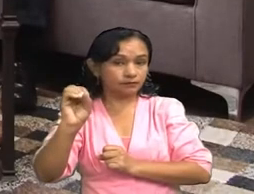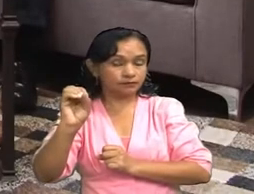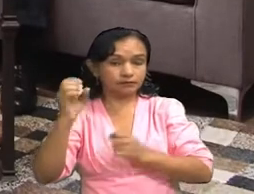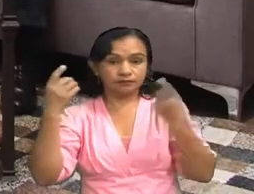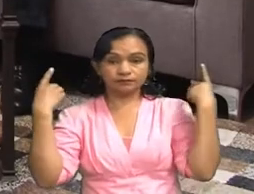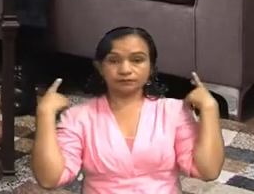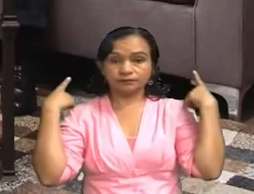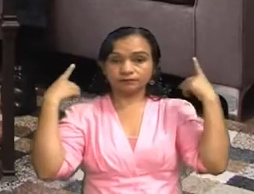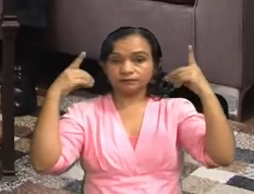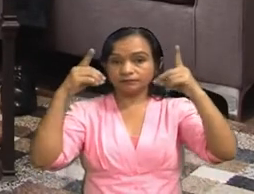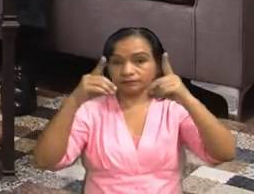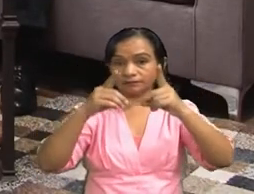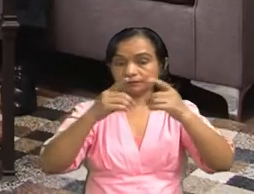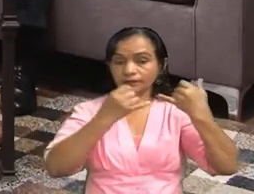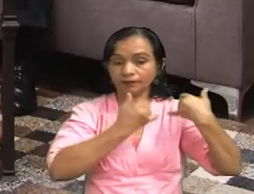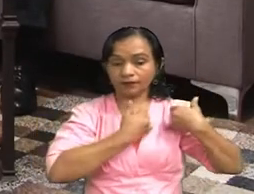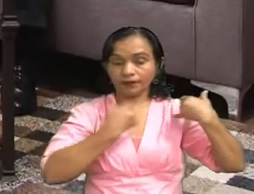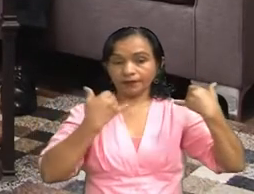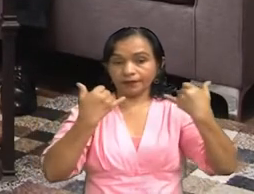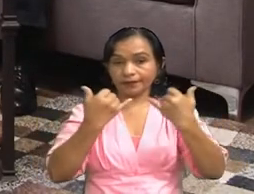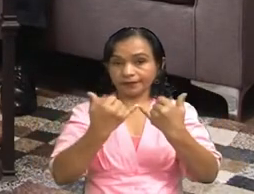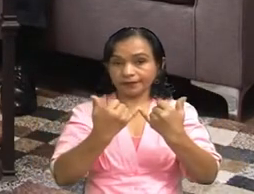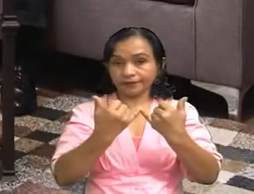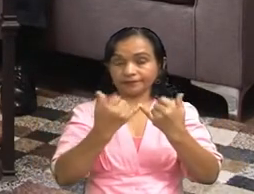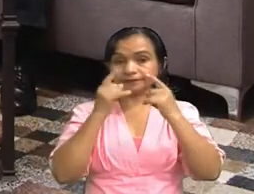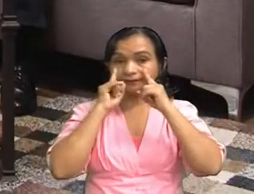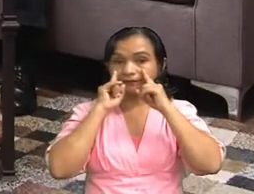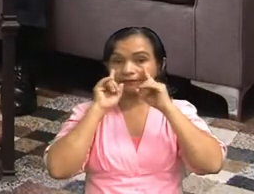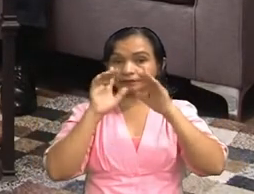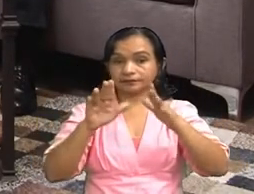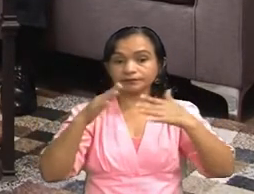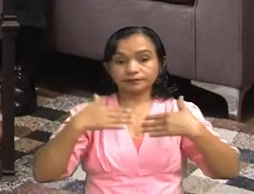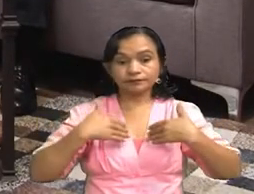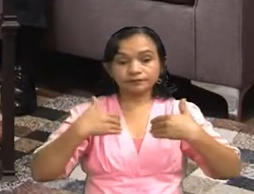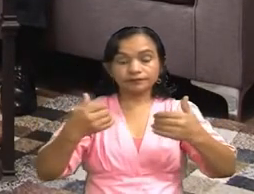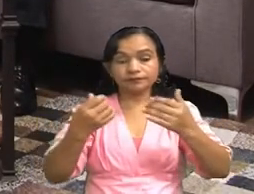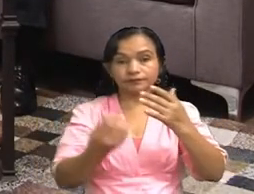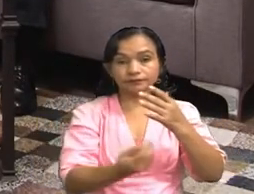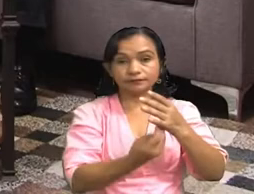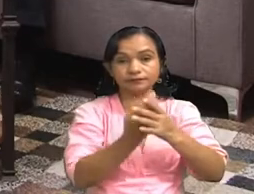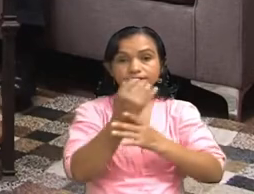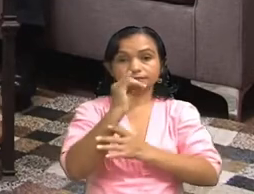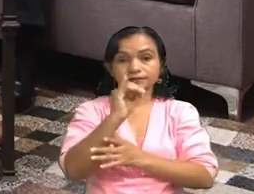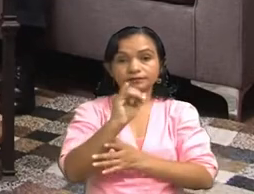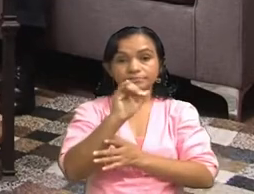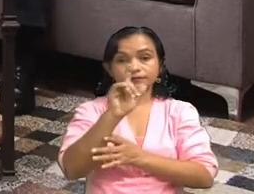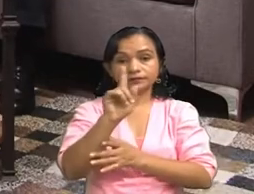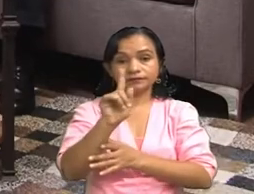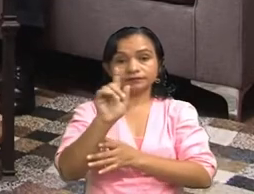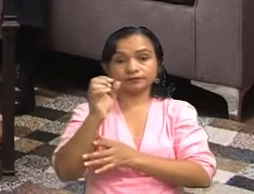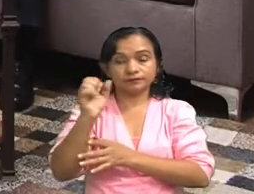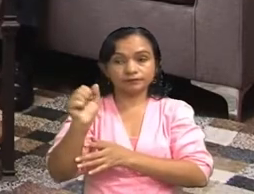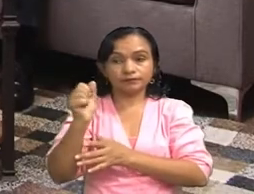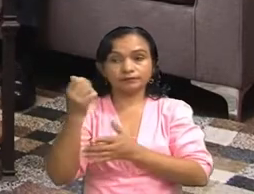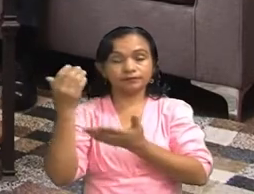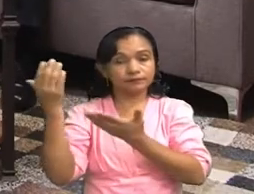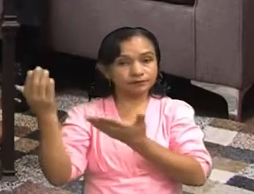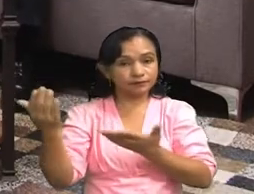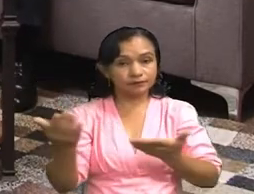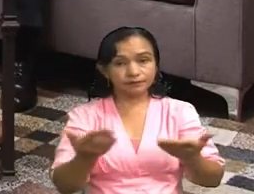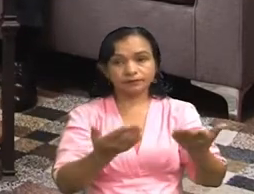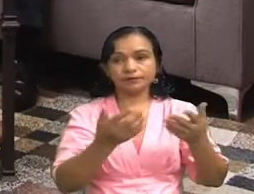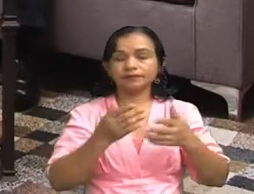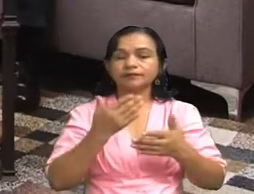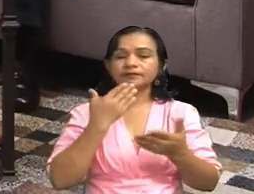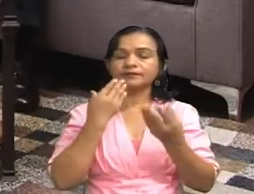director ejecutivo del Instituto de Protección y Sanidad Agropecuaria IPSA. Compañero, bienvenido, muchas gracias.